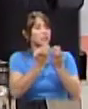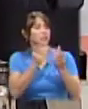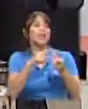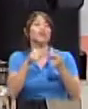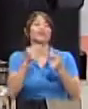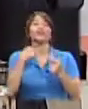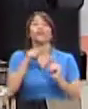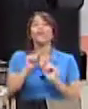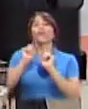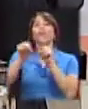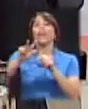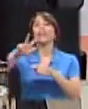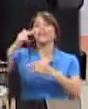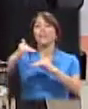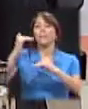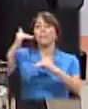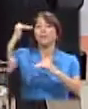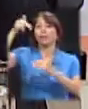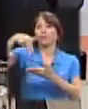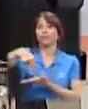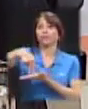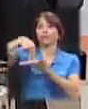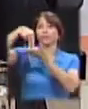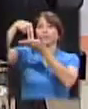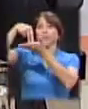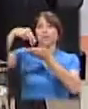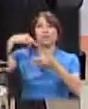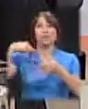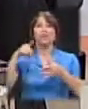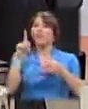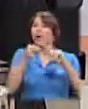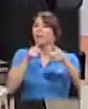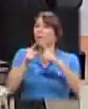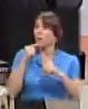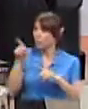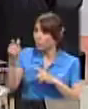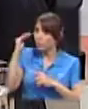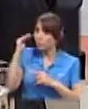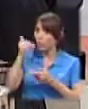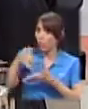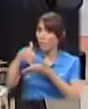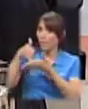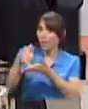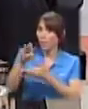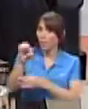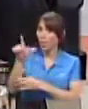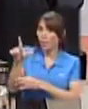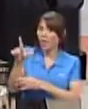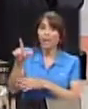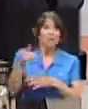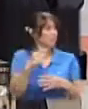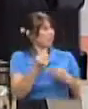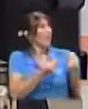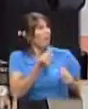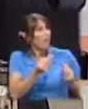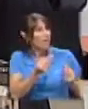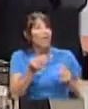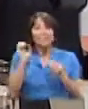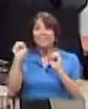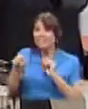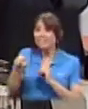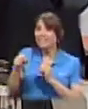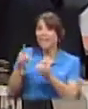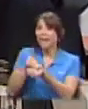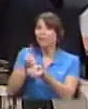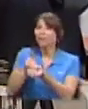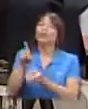argentino amigo me dice, ¿supiste lo del premio Nobel? Le digo, ¿cuál premio Nobel? Me dice que a Klein le dieron el premio Nobel. Le digo, ¿cómo puede ser si yo lo acabo de ver? Y me